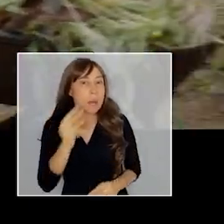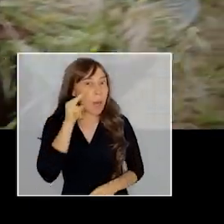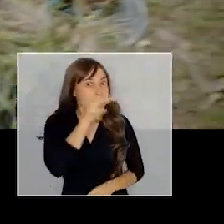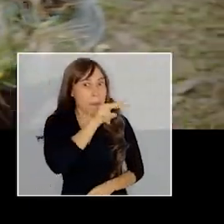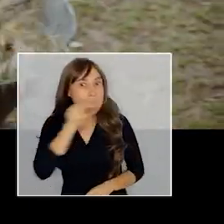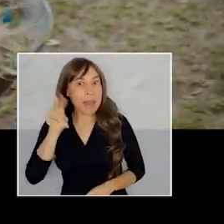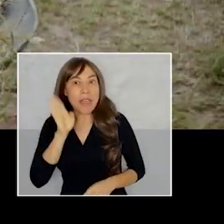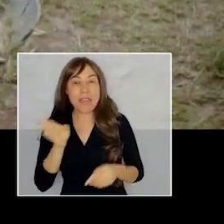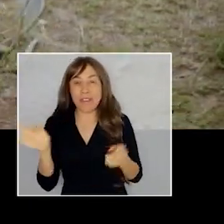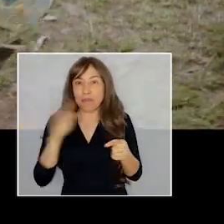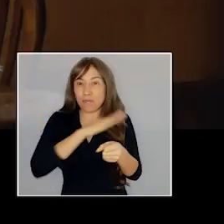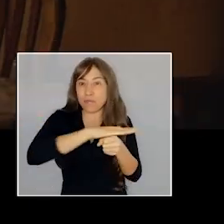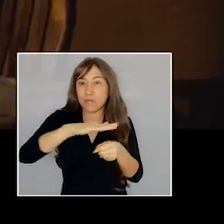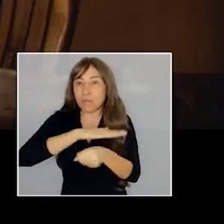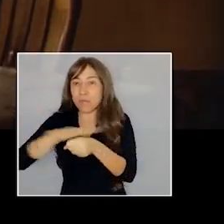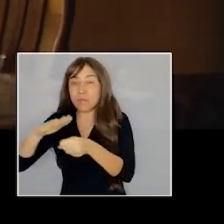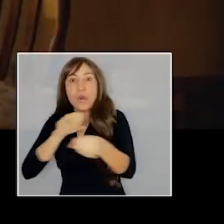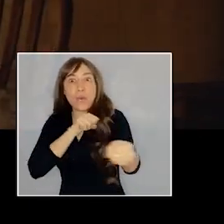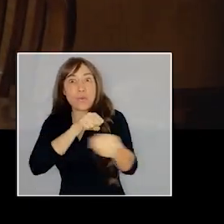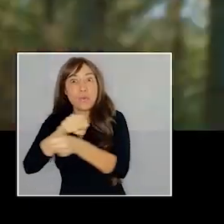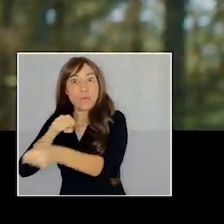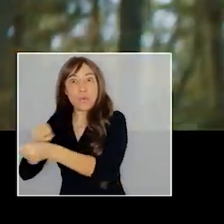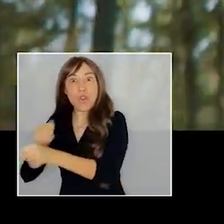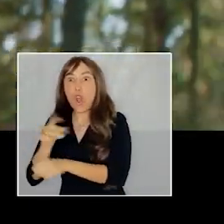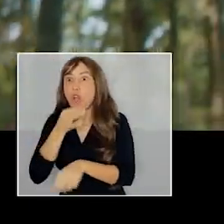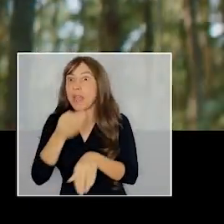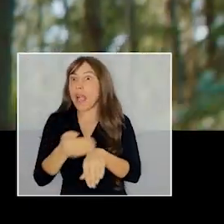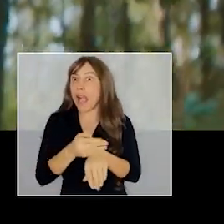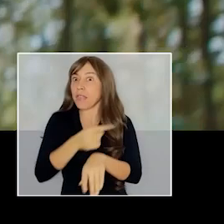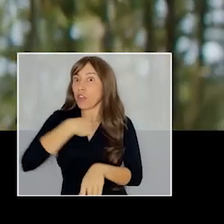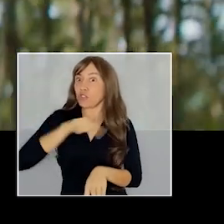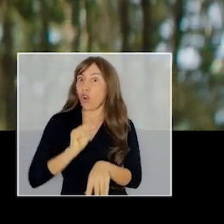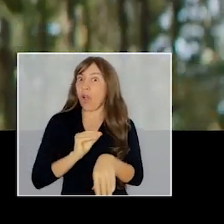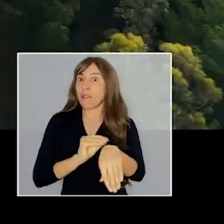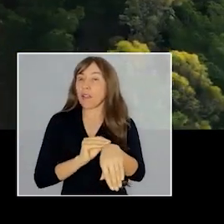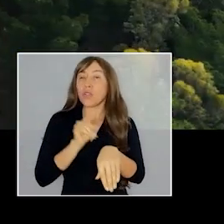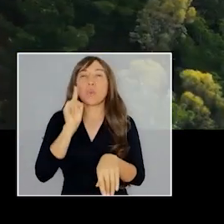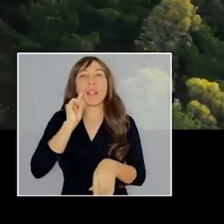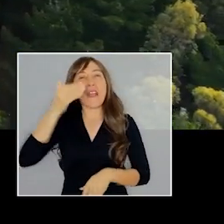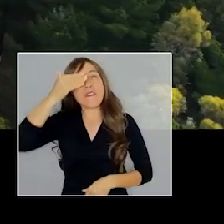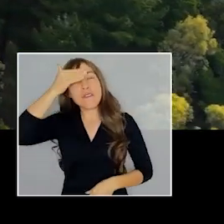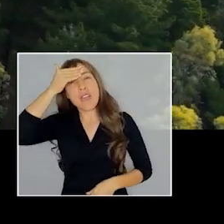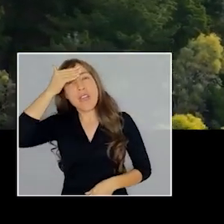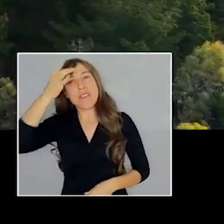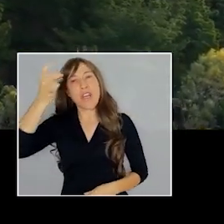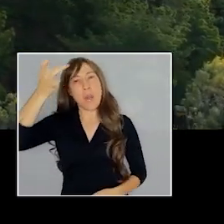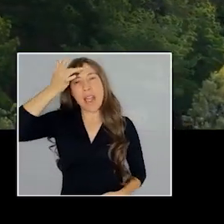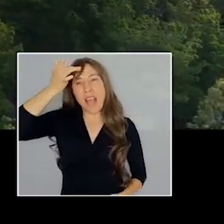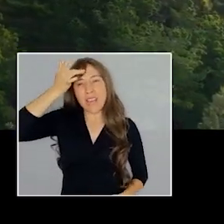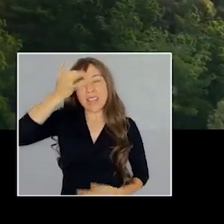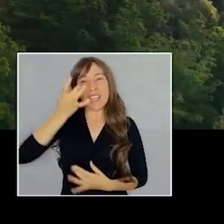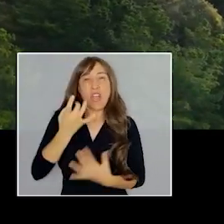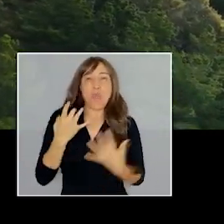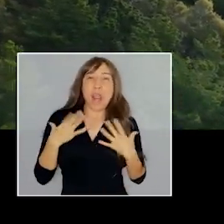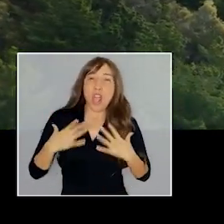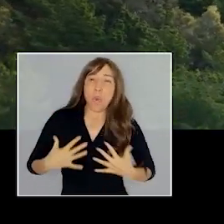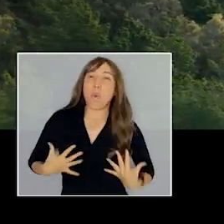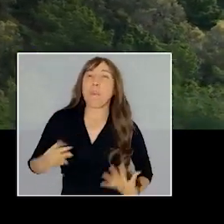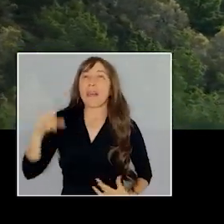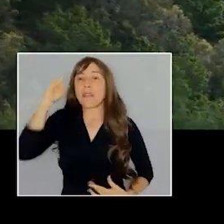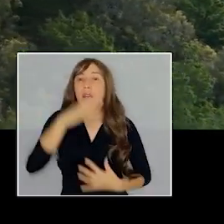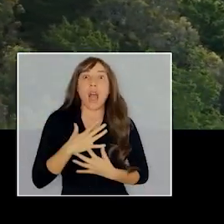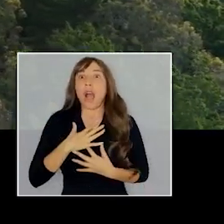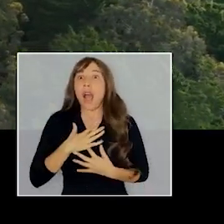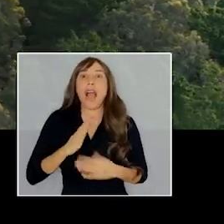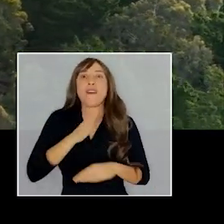la laucha. Despeje bien la maleza y desinfecte. Que nadie diga que no se lo dijimos. Y si presenta fiebre, dolor de cabeza, malestar muscular o le